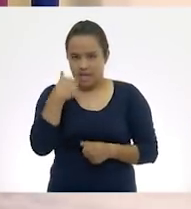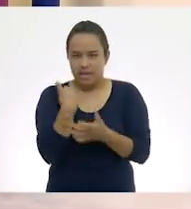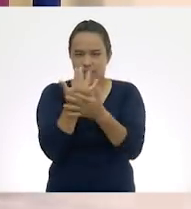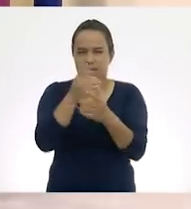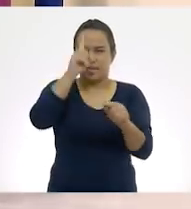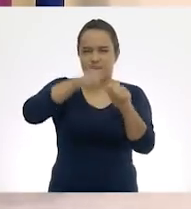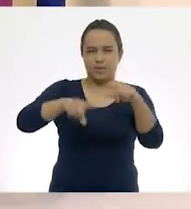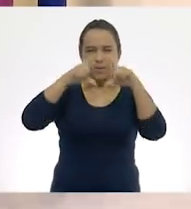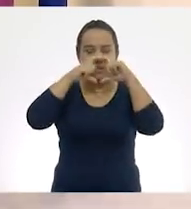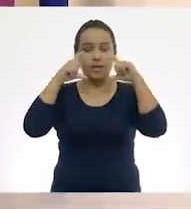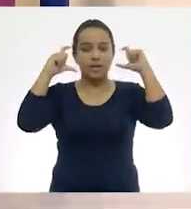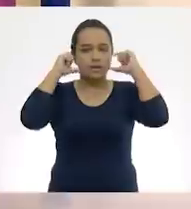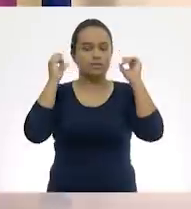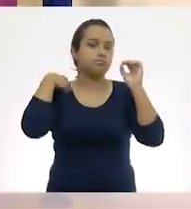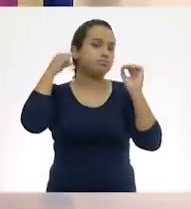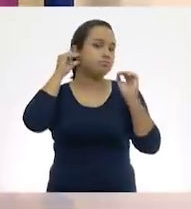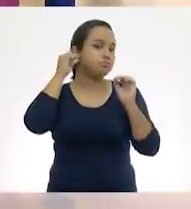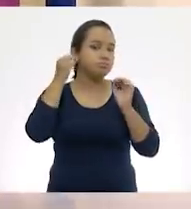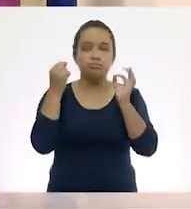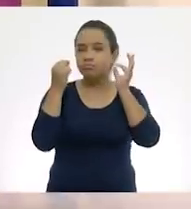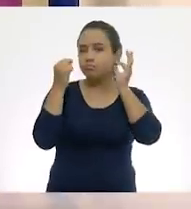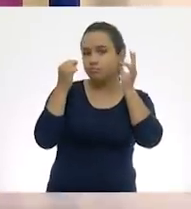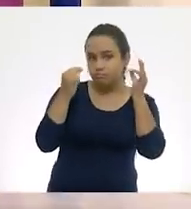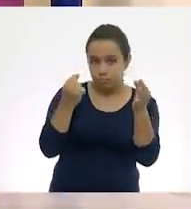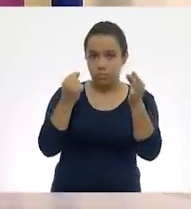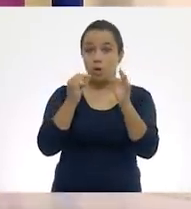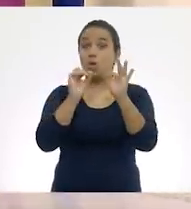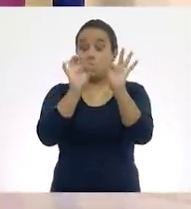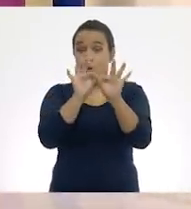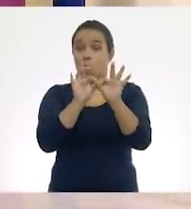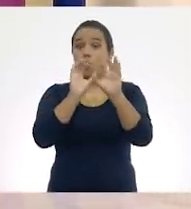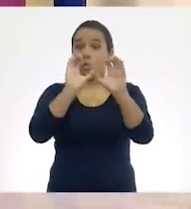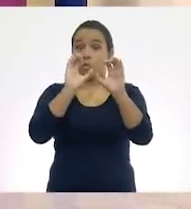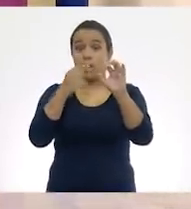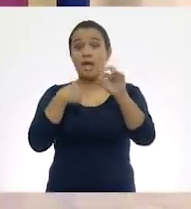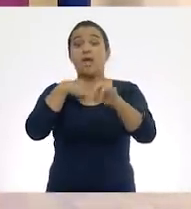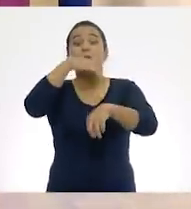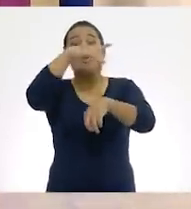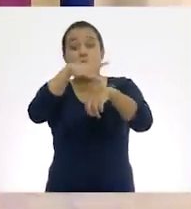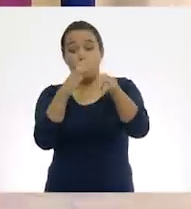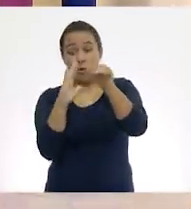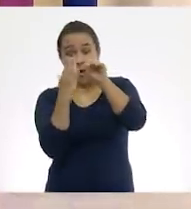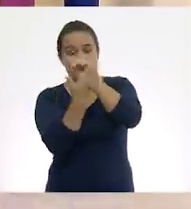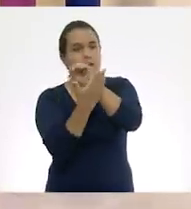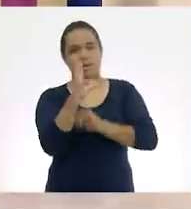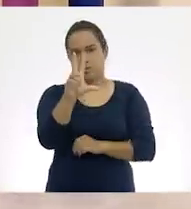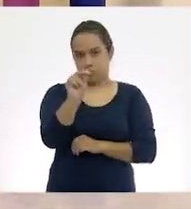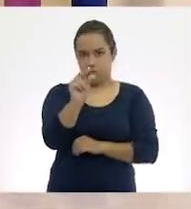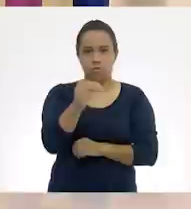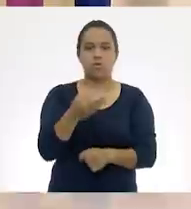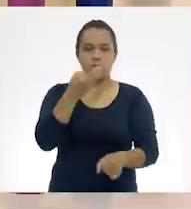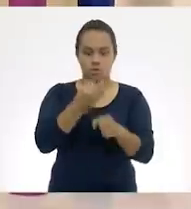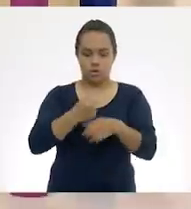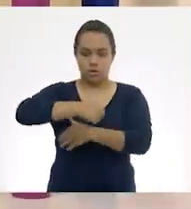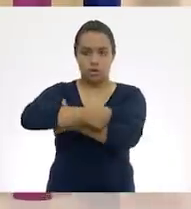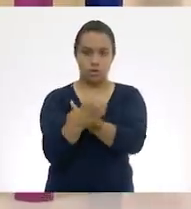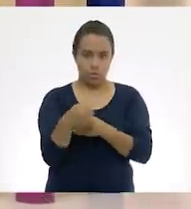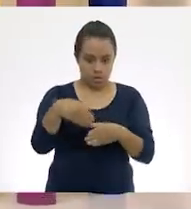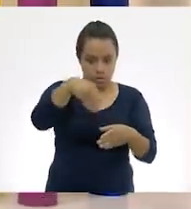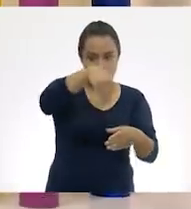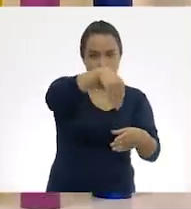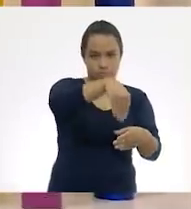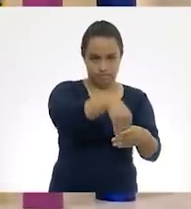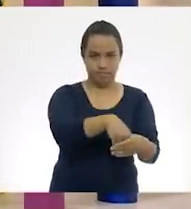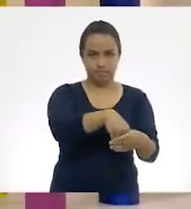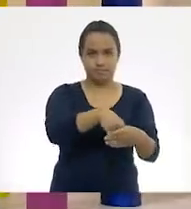quitarme mi cubrebocas, lo voy a tomar de las orillas y con cuidado de no tocar la parte externa, y ahora lo voy a guardar aquí en